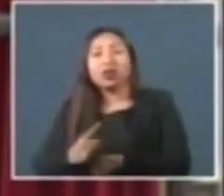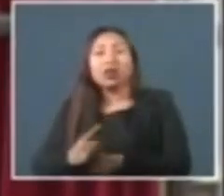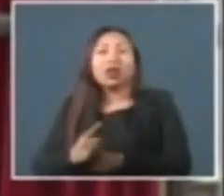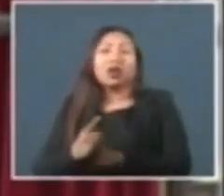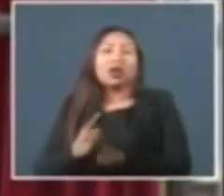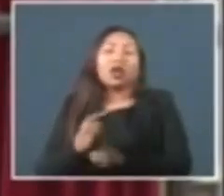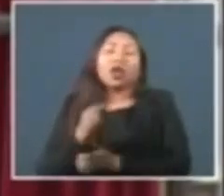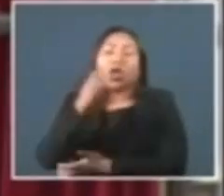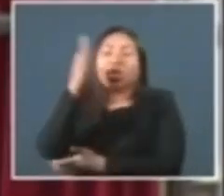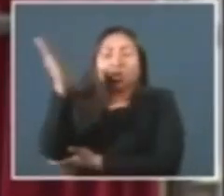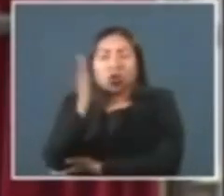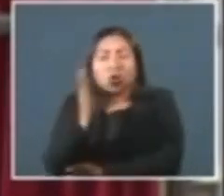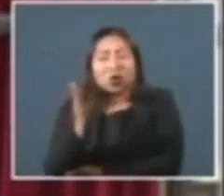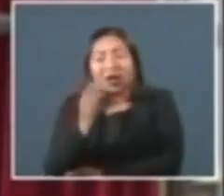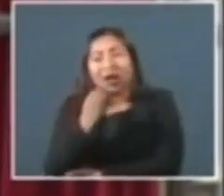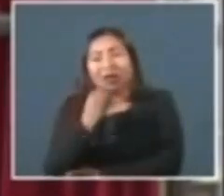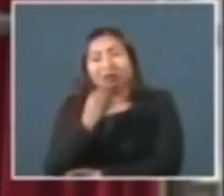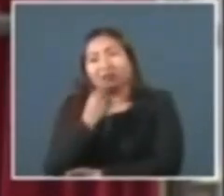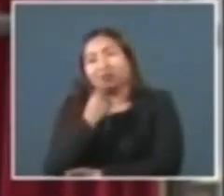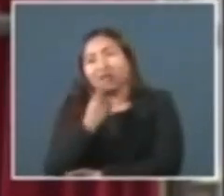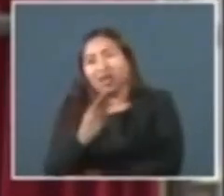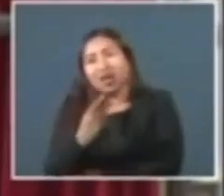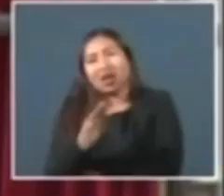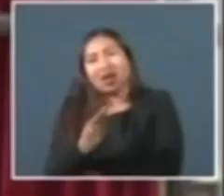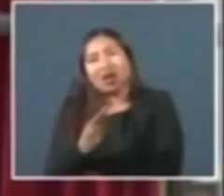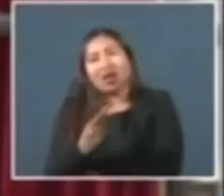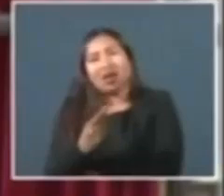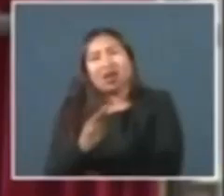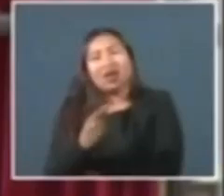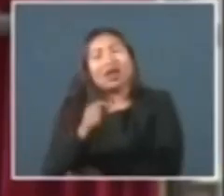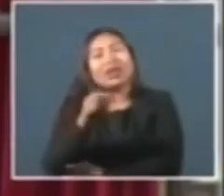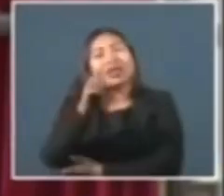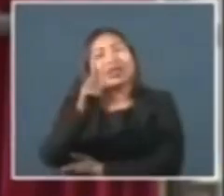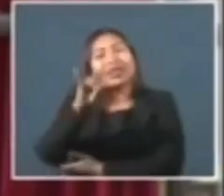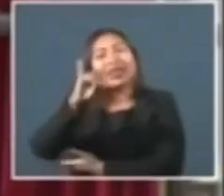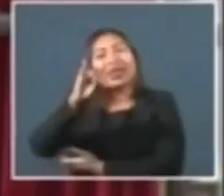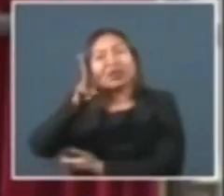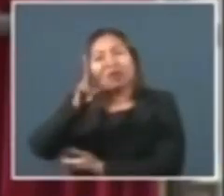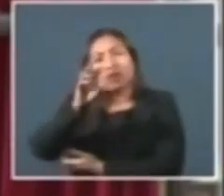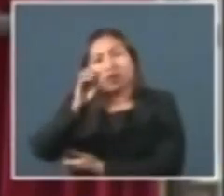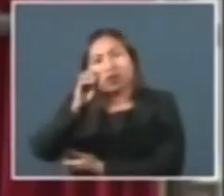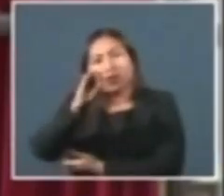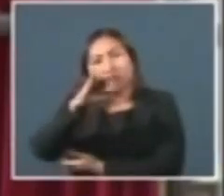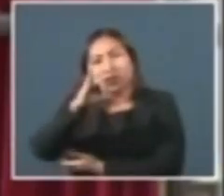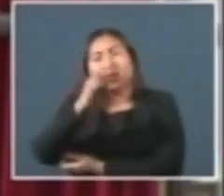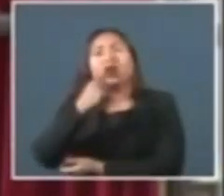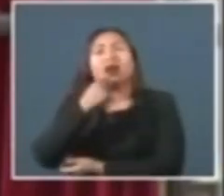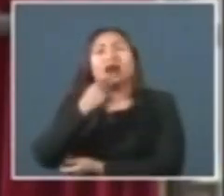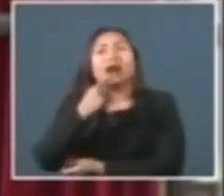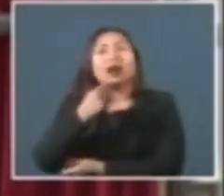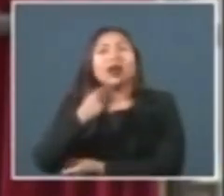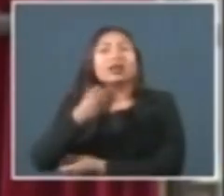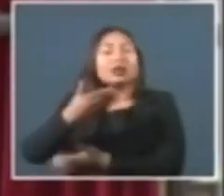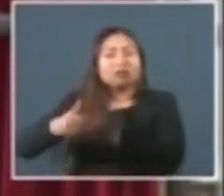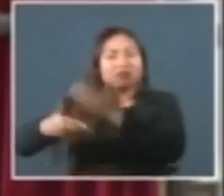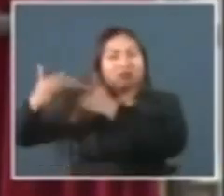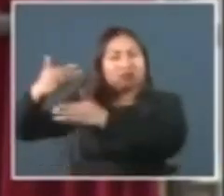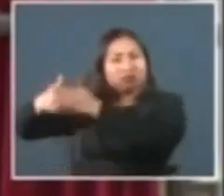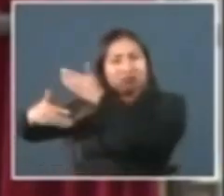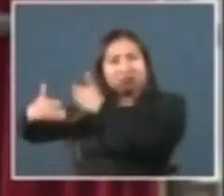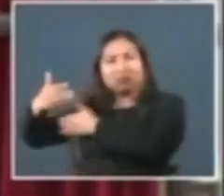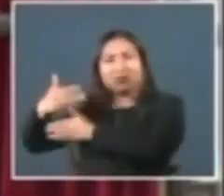Nunca criticaron lo que le pasó a Liborio García, que por un indicio de violencia doméstica